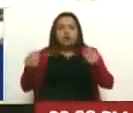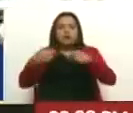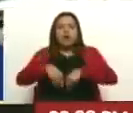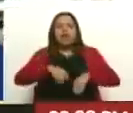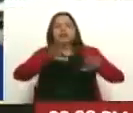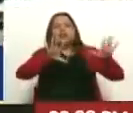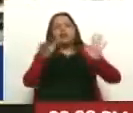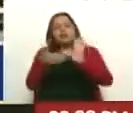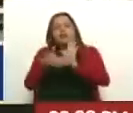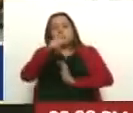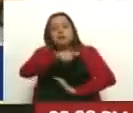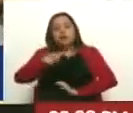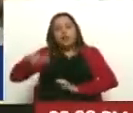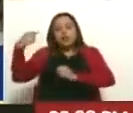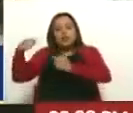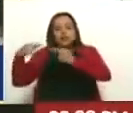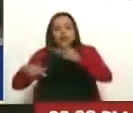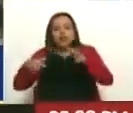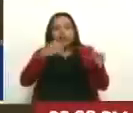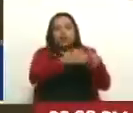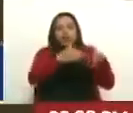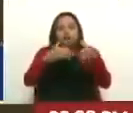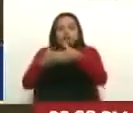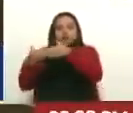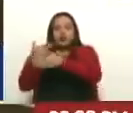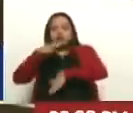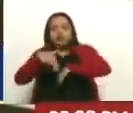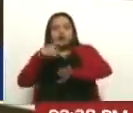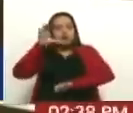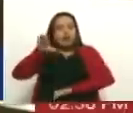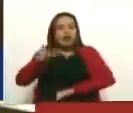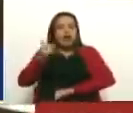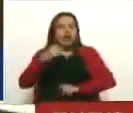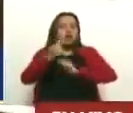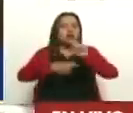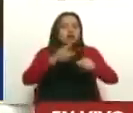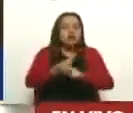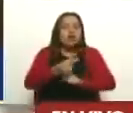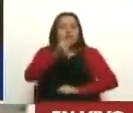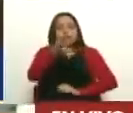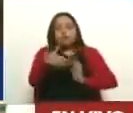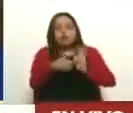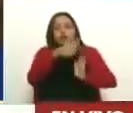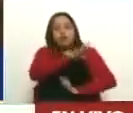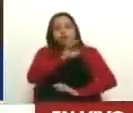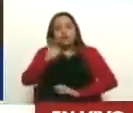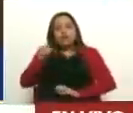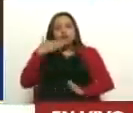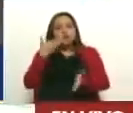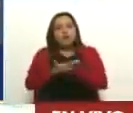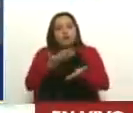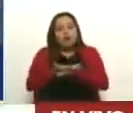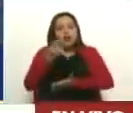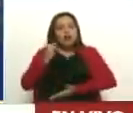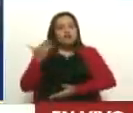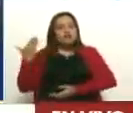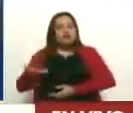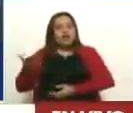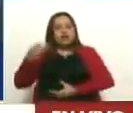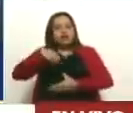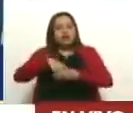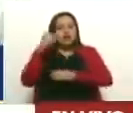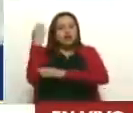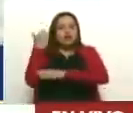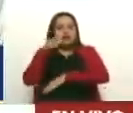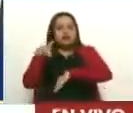10.000 personas de diversos sectores de nuestro país, teniendo como resultado 2.400 propuestas que han sido tomadas en cuenta por el Parlamento